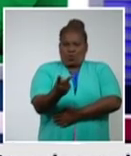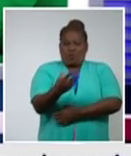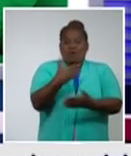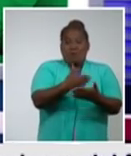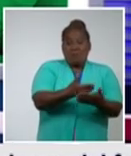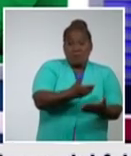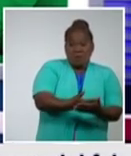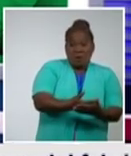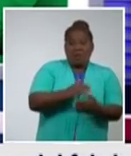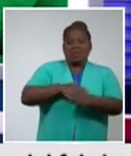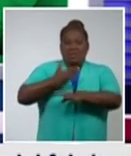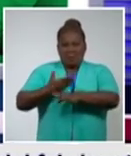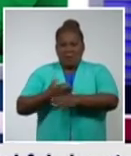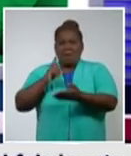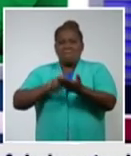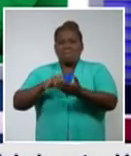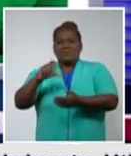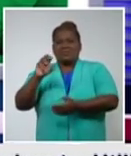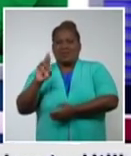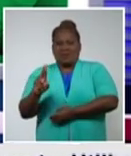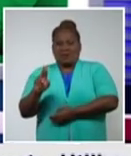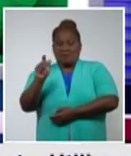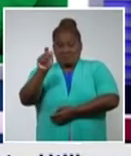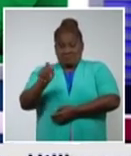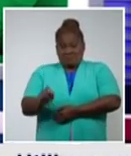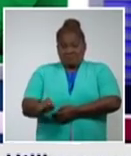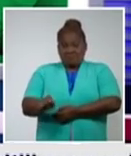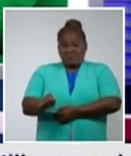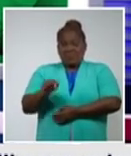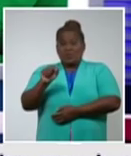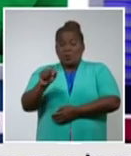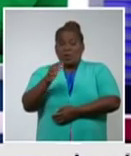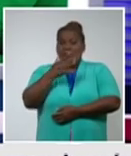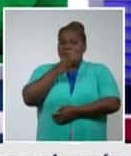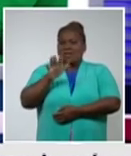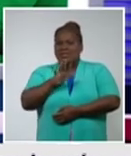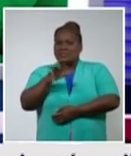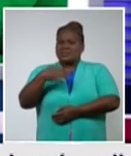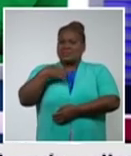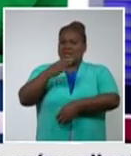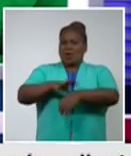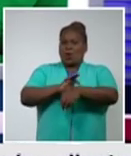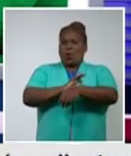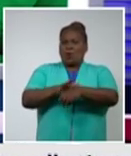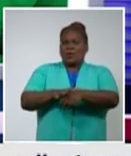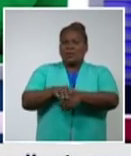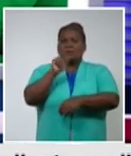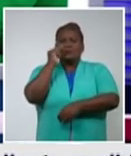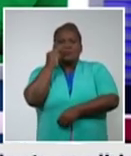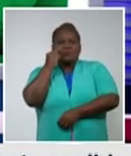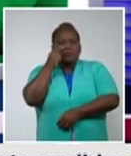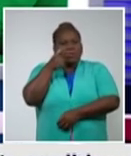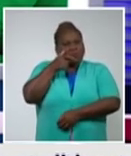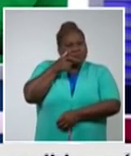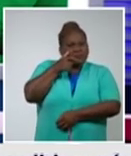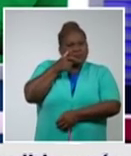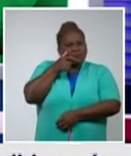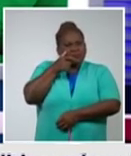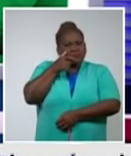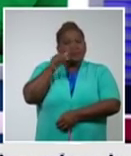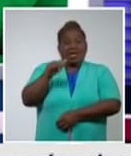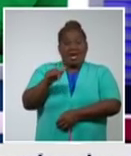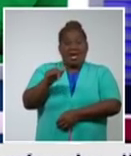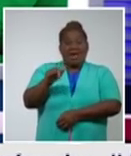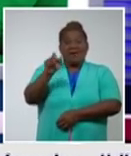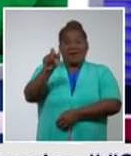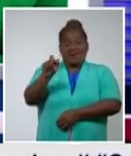síntomas, pues lo que se hace es un seguimiento con ellas, pero realmente se descarta. El que sí, también hemos